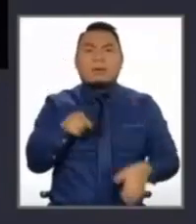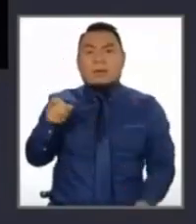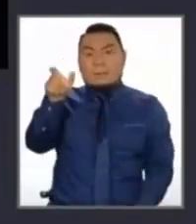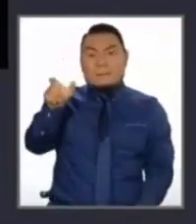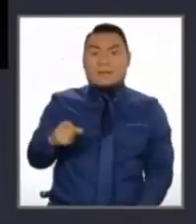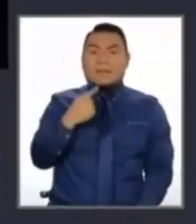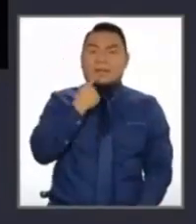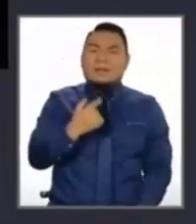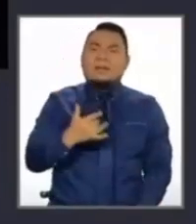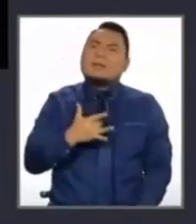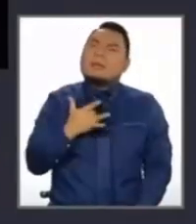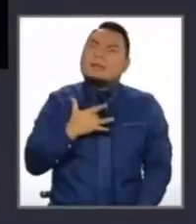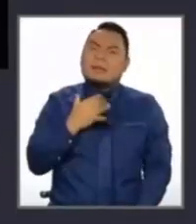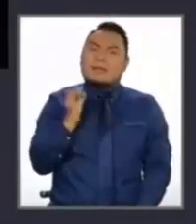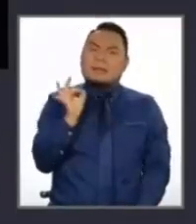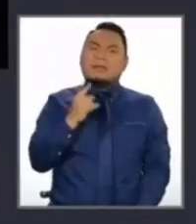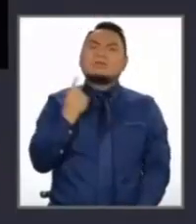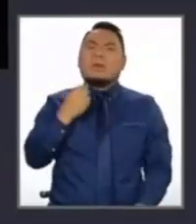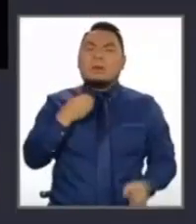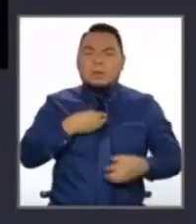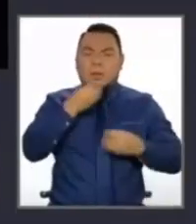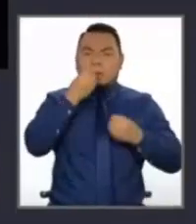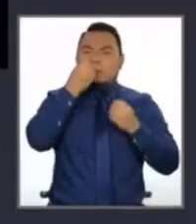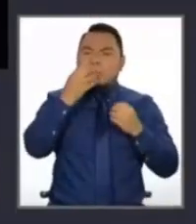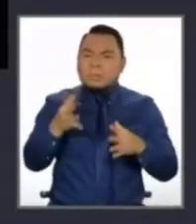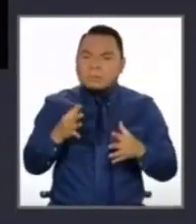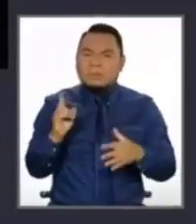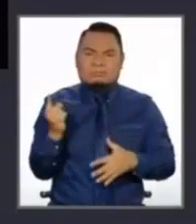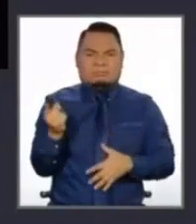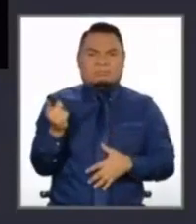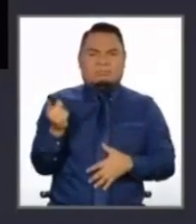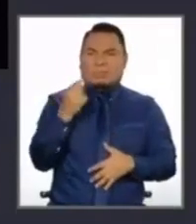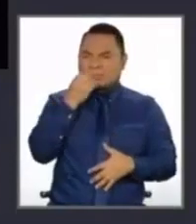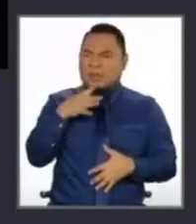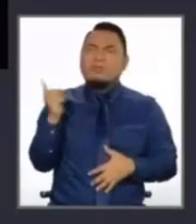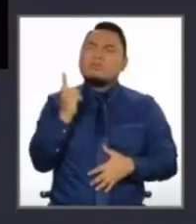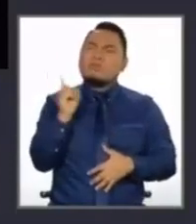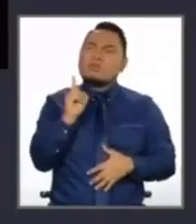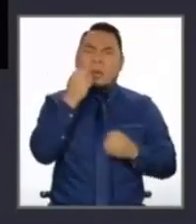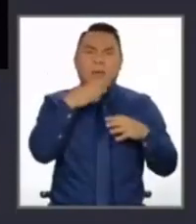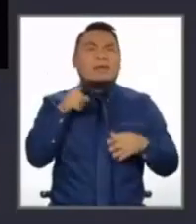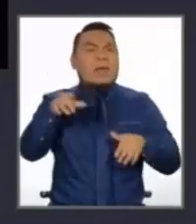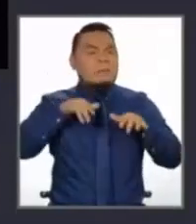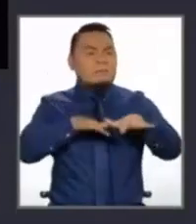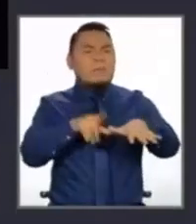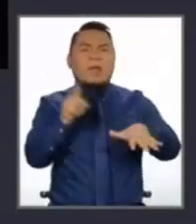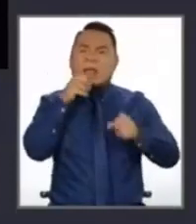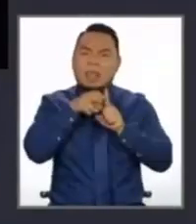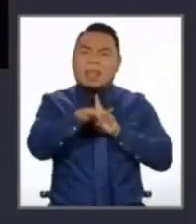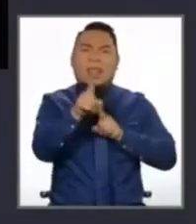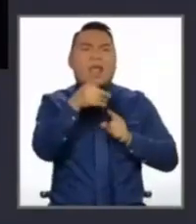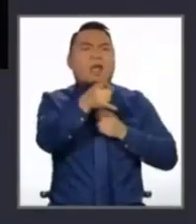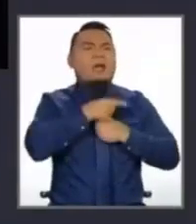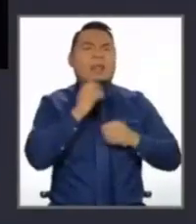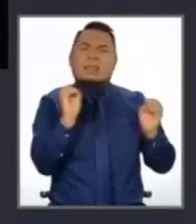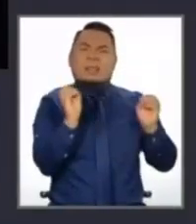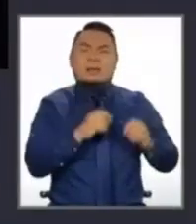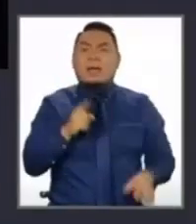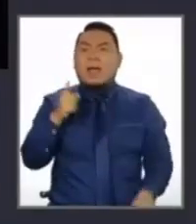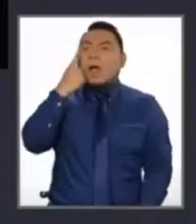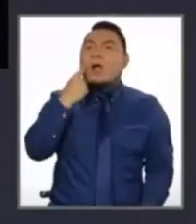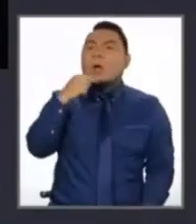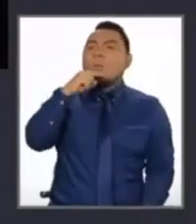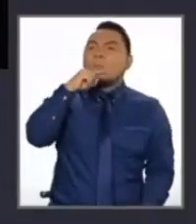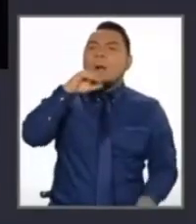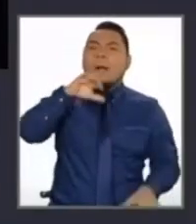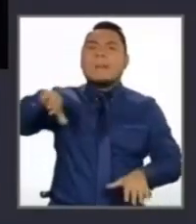asintomáticos solamente contagian cuando respiran, que las marchas no contagian y que cuando salen los hombres un día y las mujeres